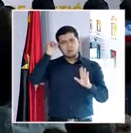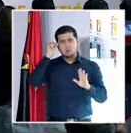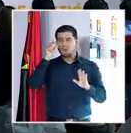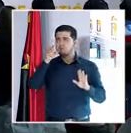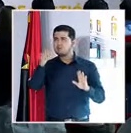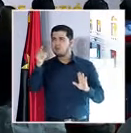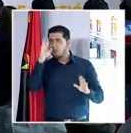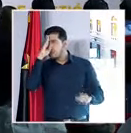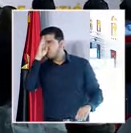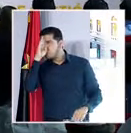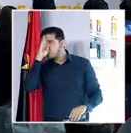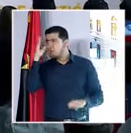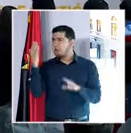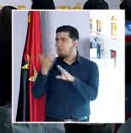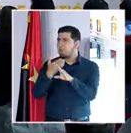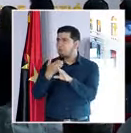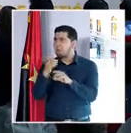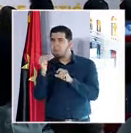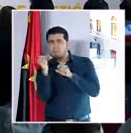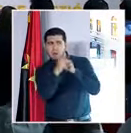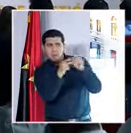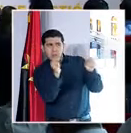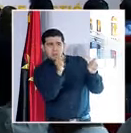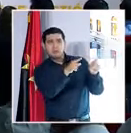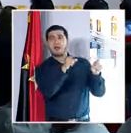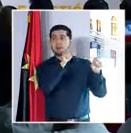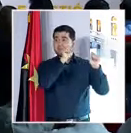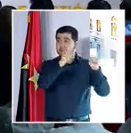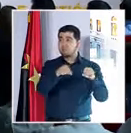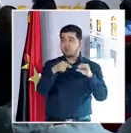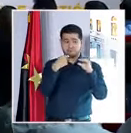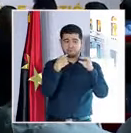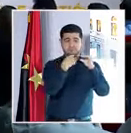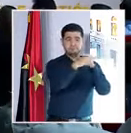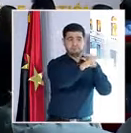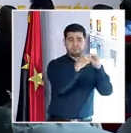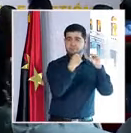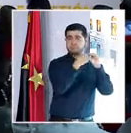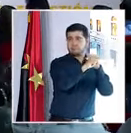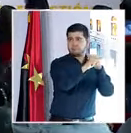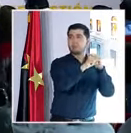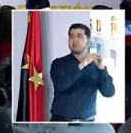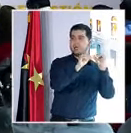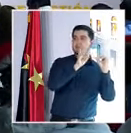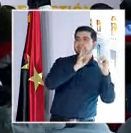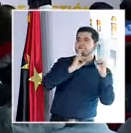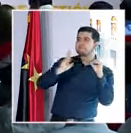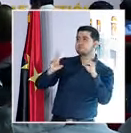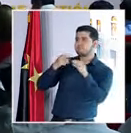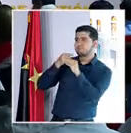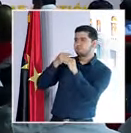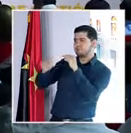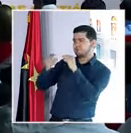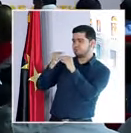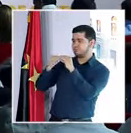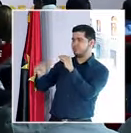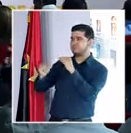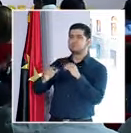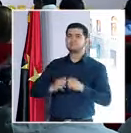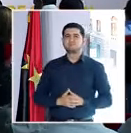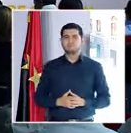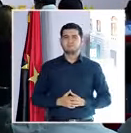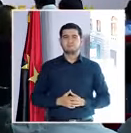que realizaron estas preguntas que serán resueltas a través del correo electrónico que ustedes registraron en el formulario. Ahora sí, para cerrar esta